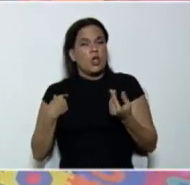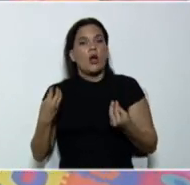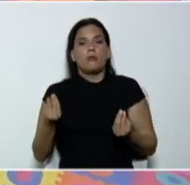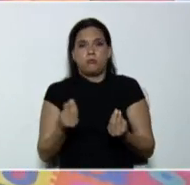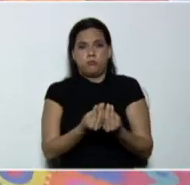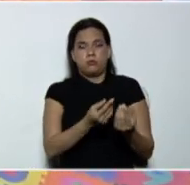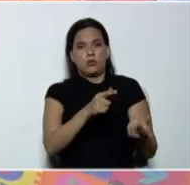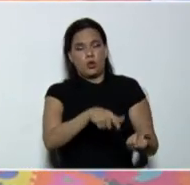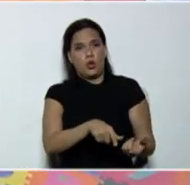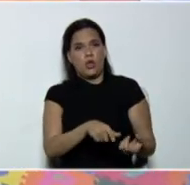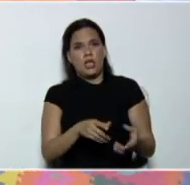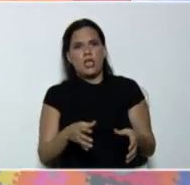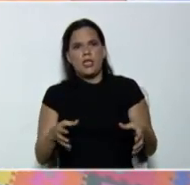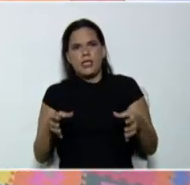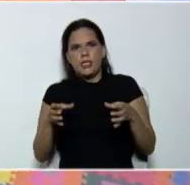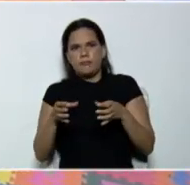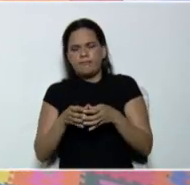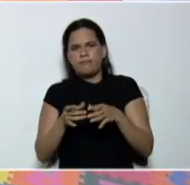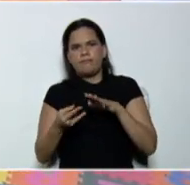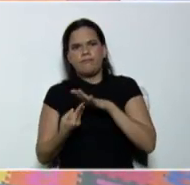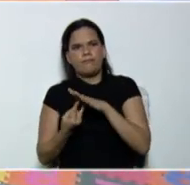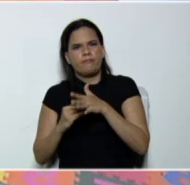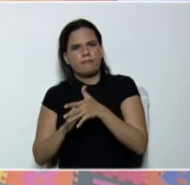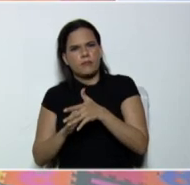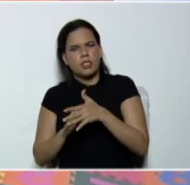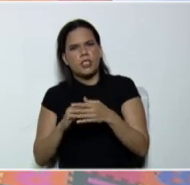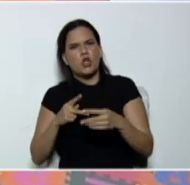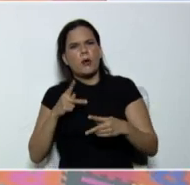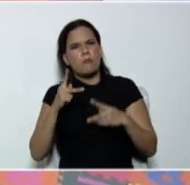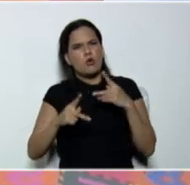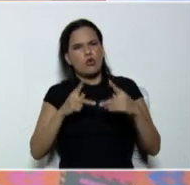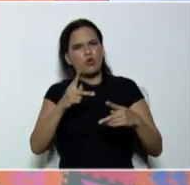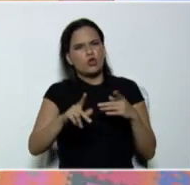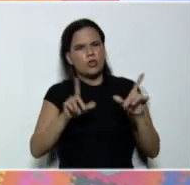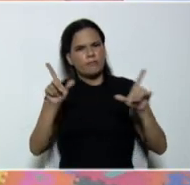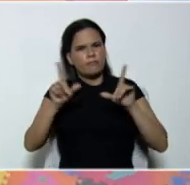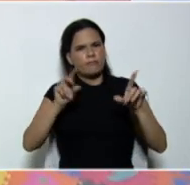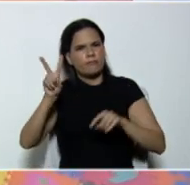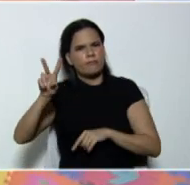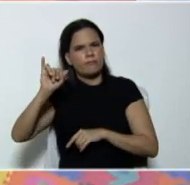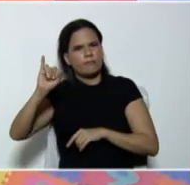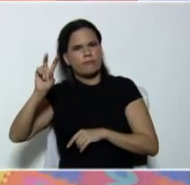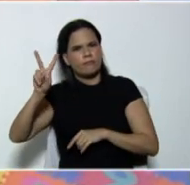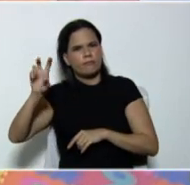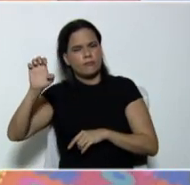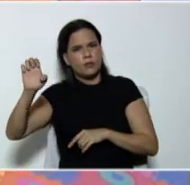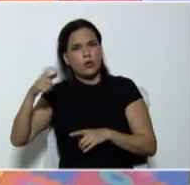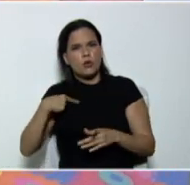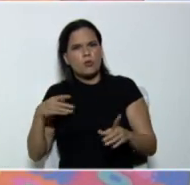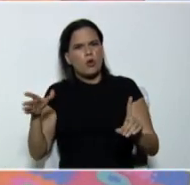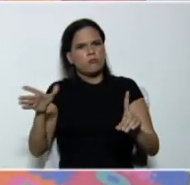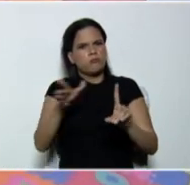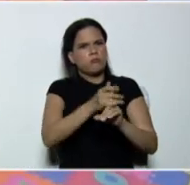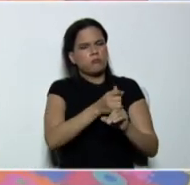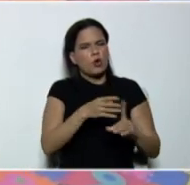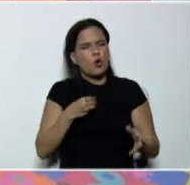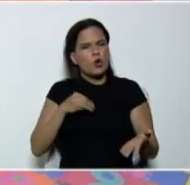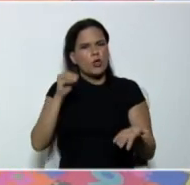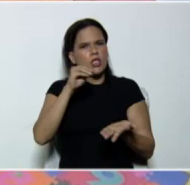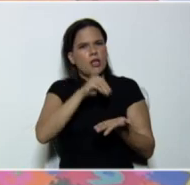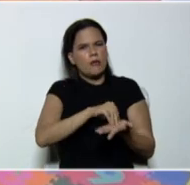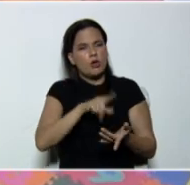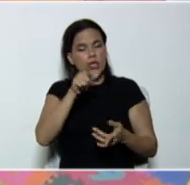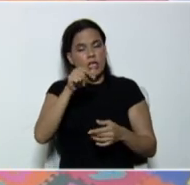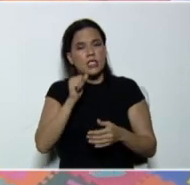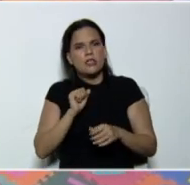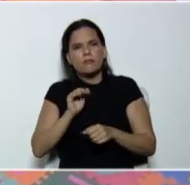acompañado, y el equipo técnico y de producción de Vive TV les garantiza que nos volveremos a encontrar cada día en función de que ustedes estén seguros